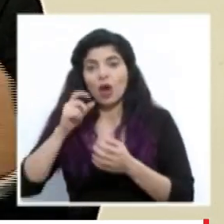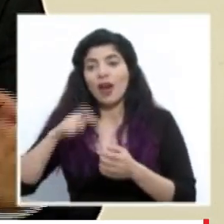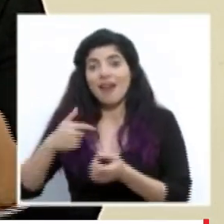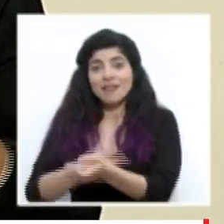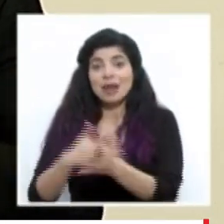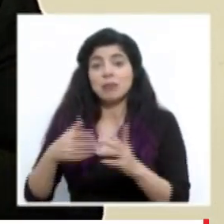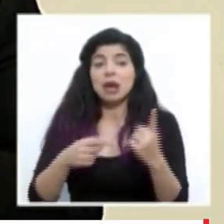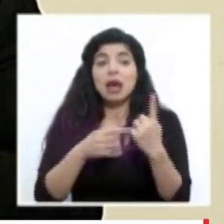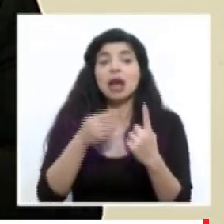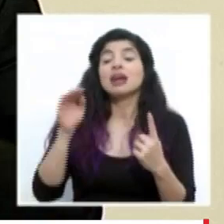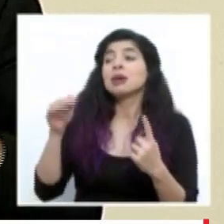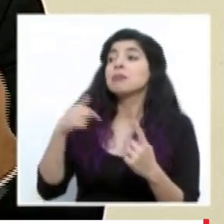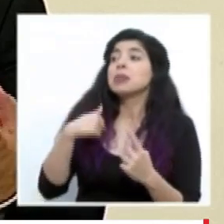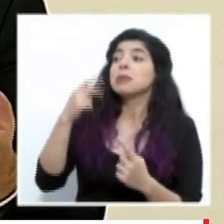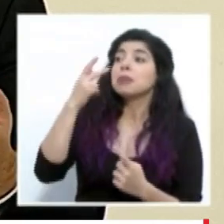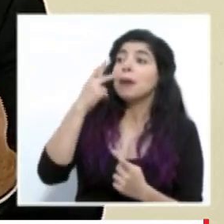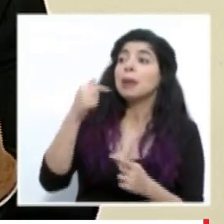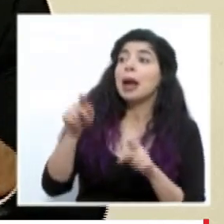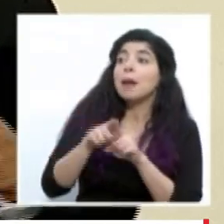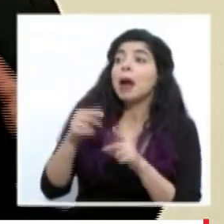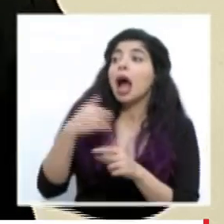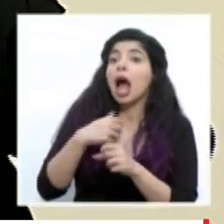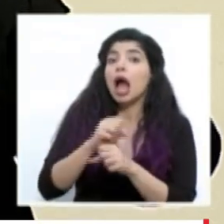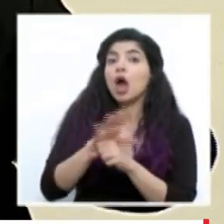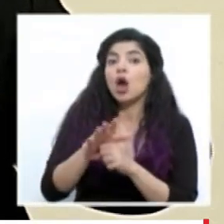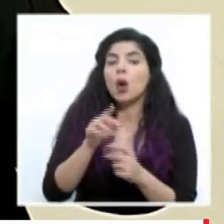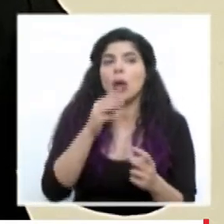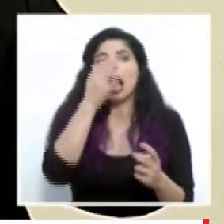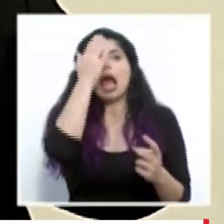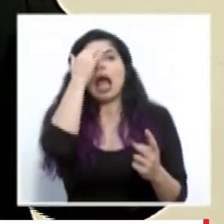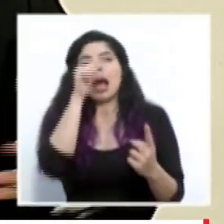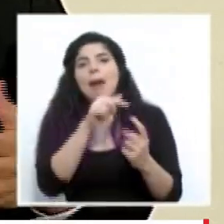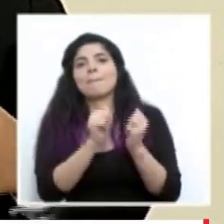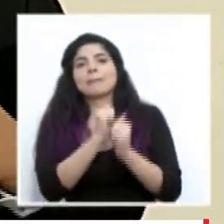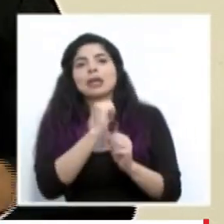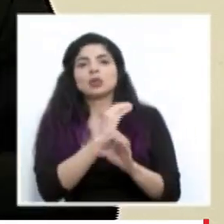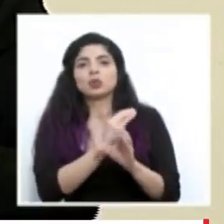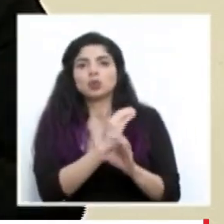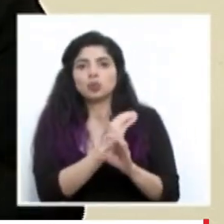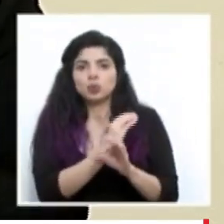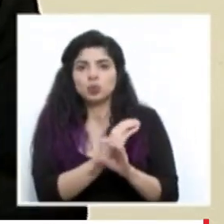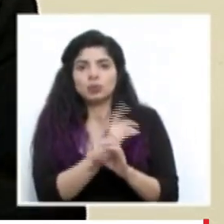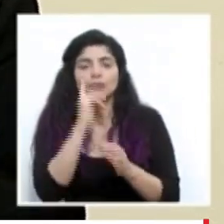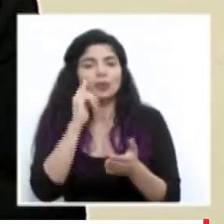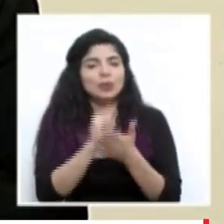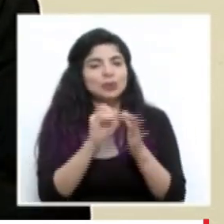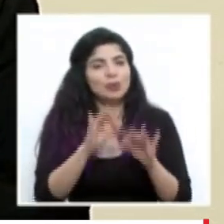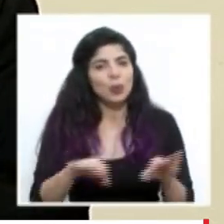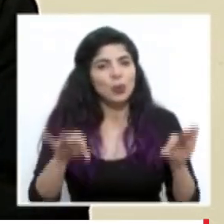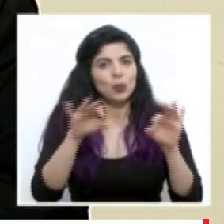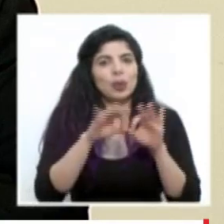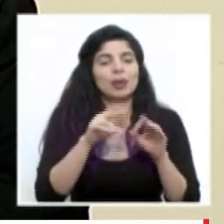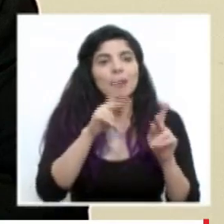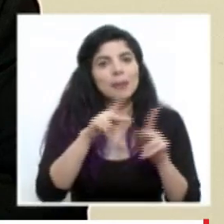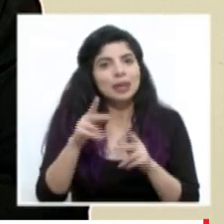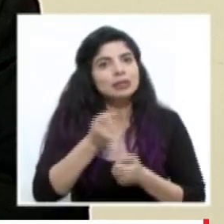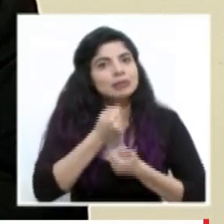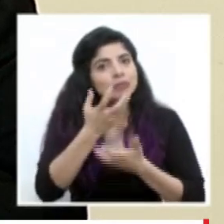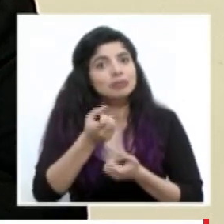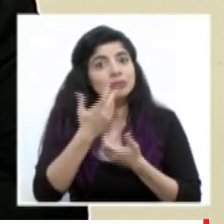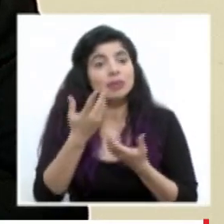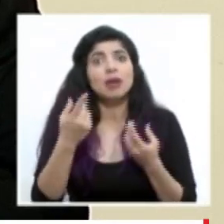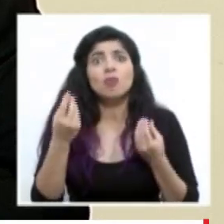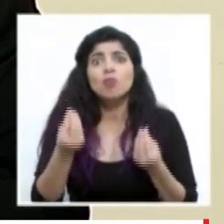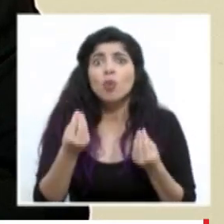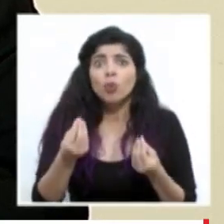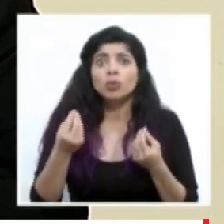enfermería, vea, mi papá o mis hermanos tienen COVID, entonces hay que tomar más cuidados con ese paciente. Por eso es tan importante que la población nos diga. Nos ha pasado